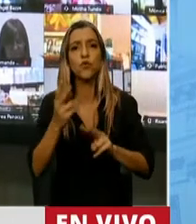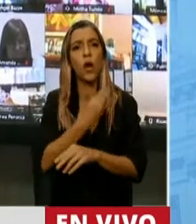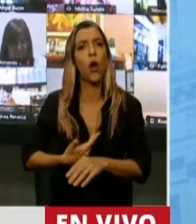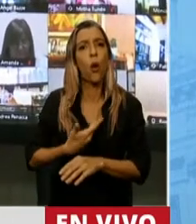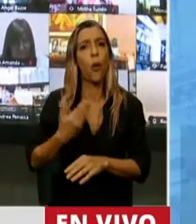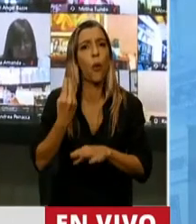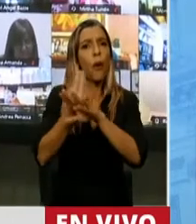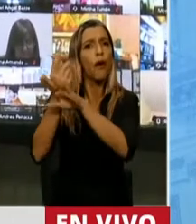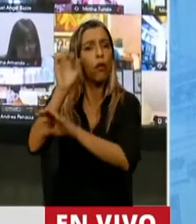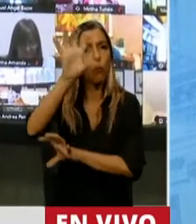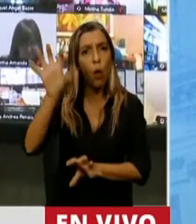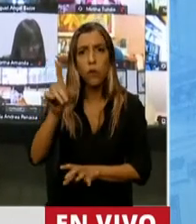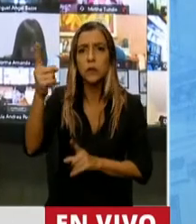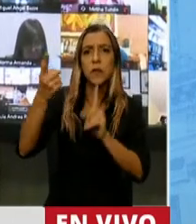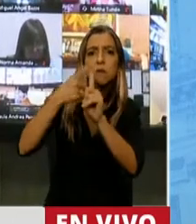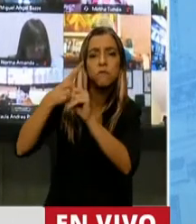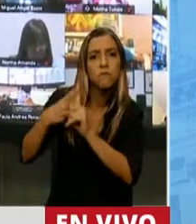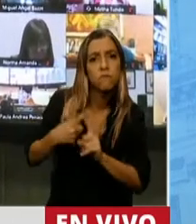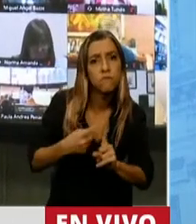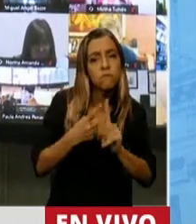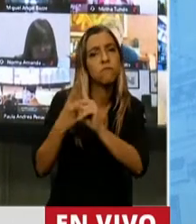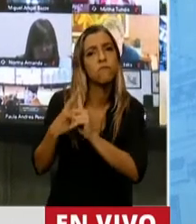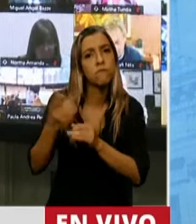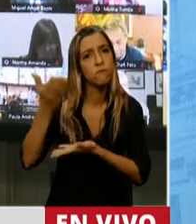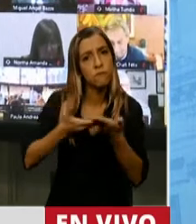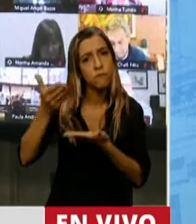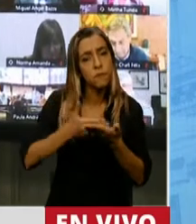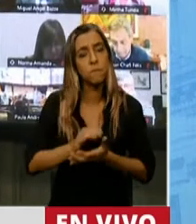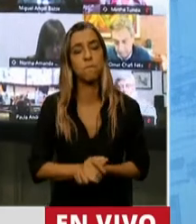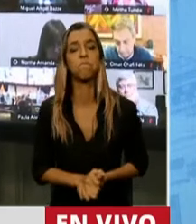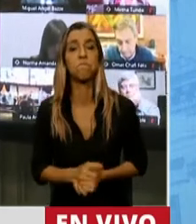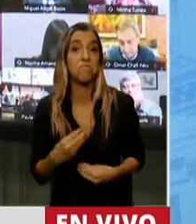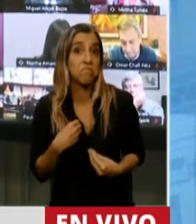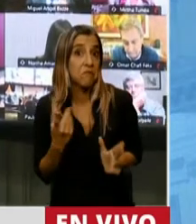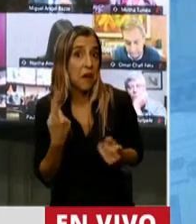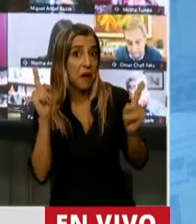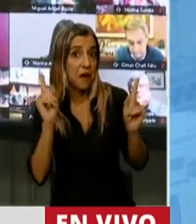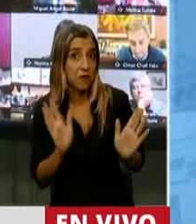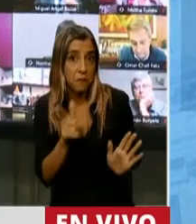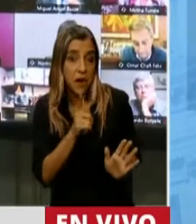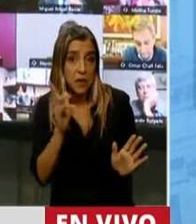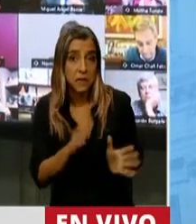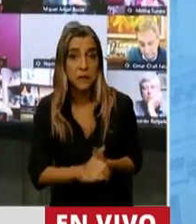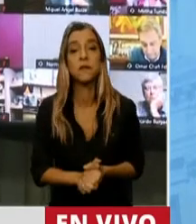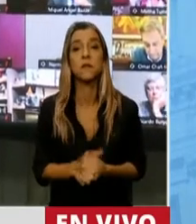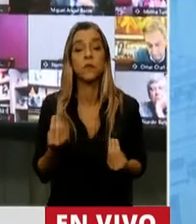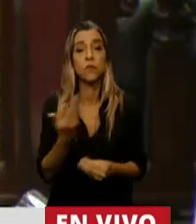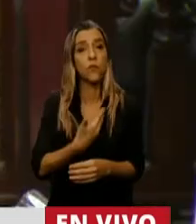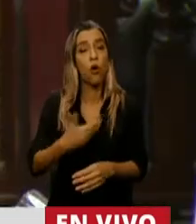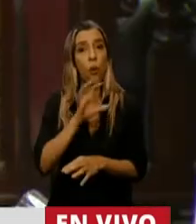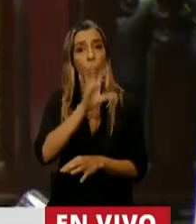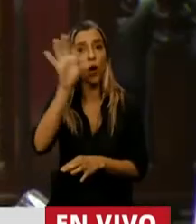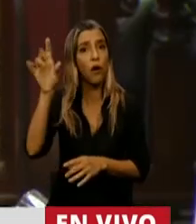gobernadores de provincia. Y realmente a mí me resulta raro que, por ejemplo, no hay ningún gobernador de provincia,